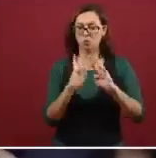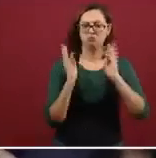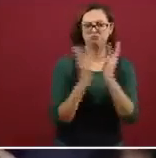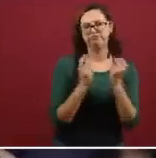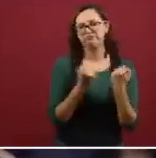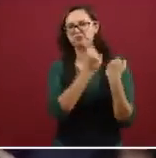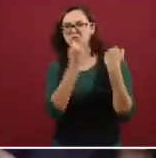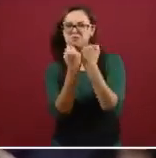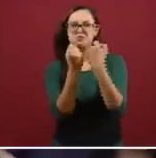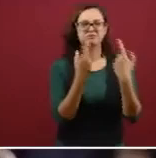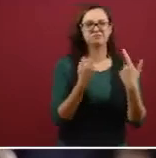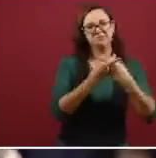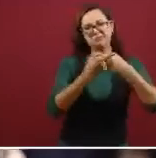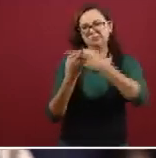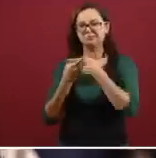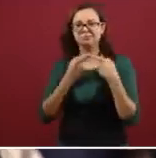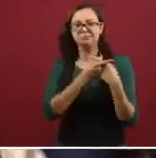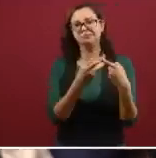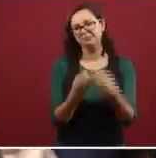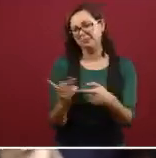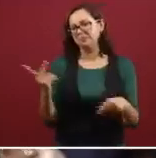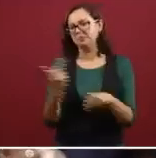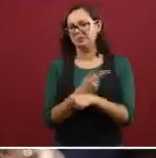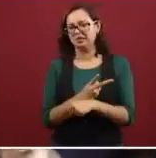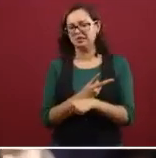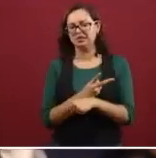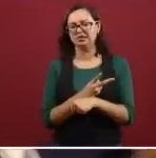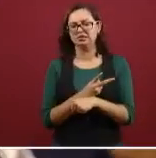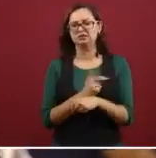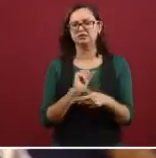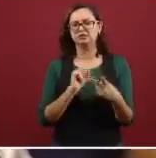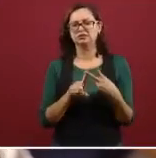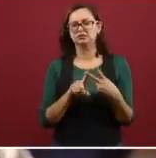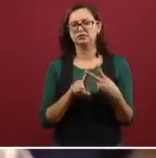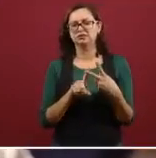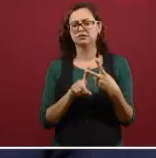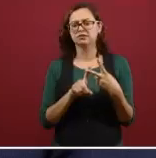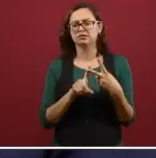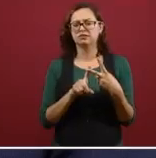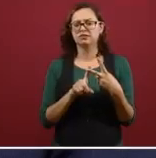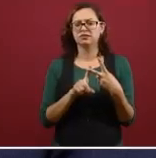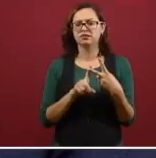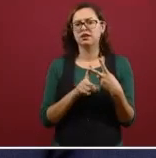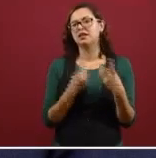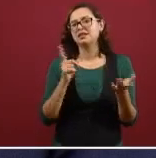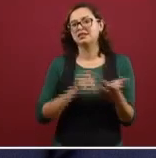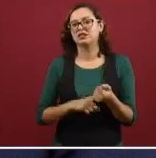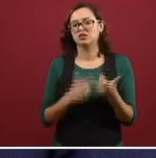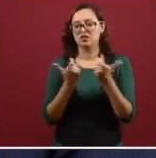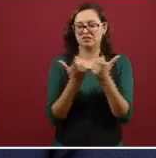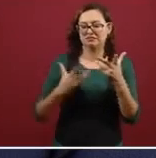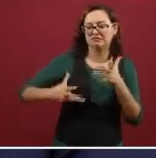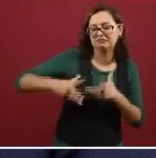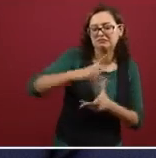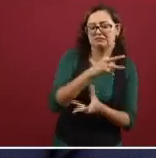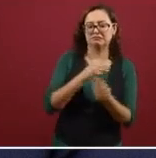este plan, o qué pasó ahí. Sobre la capitalización, porque decía el director de Pemex que se va a invertir